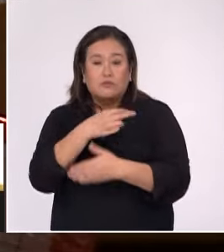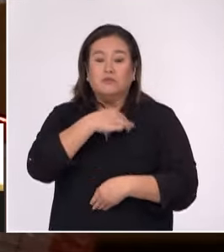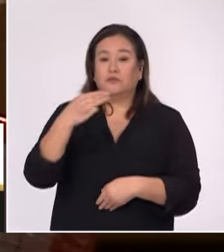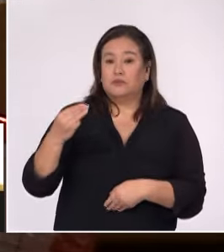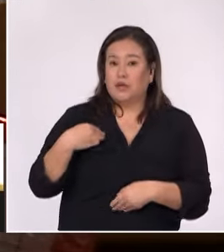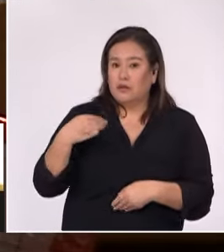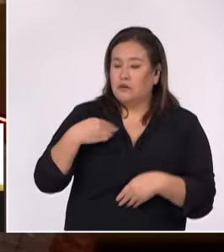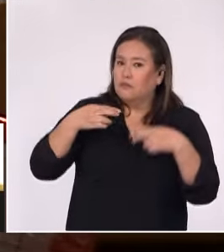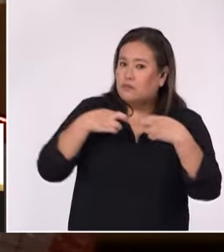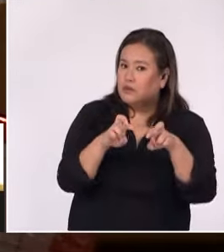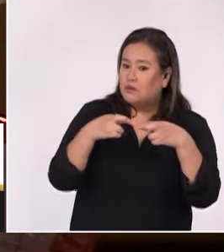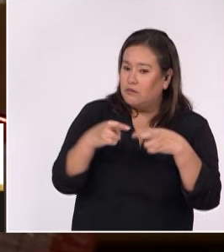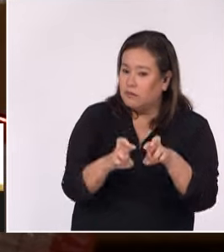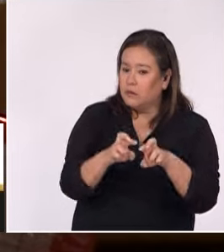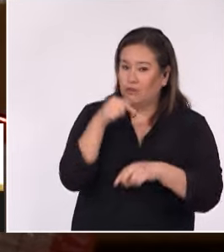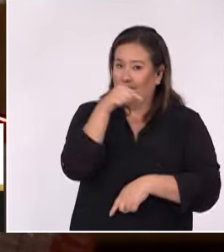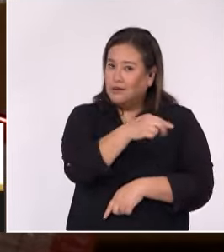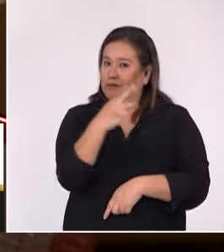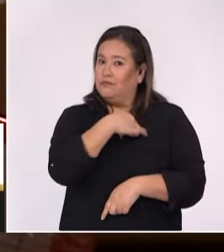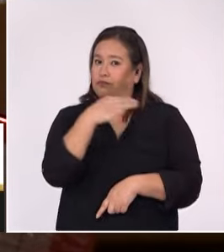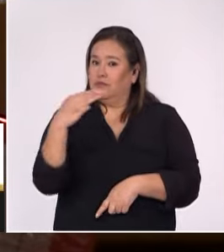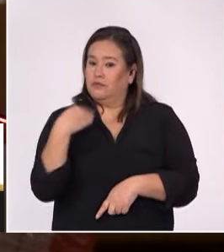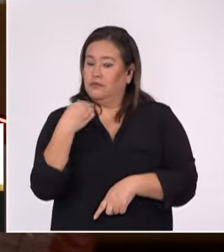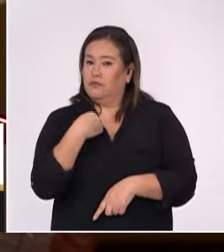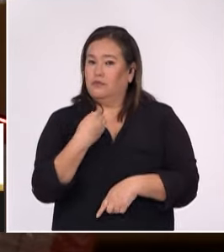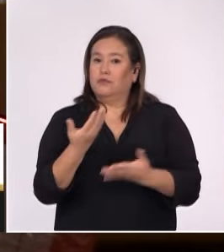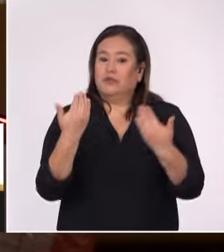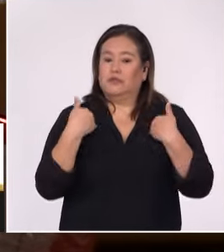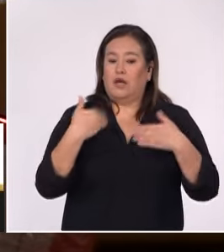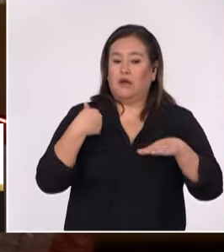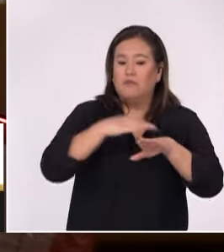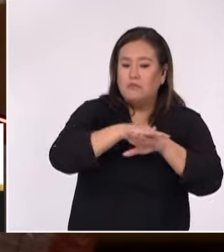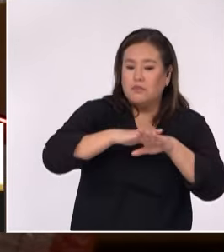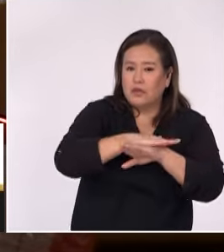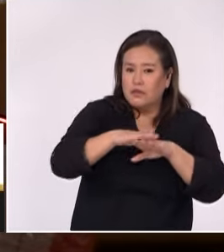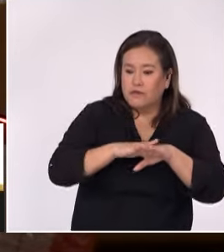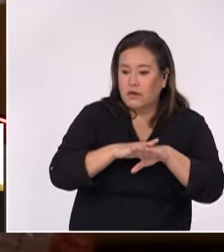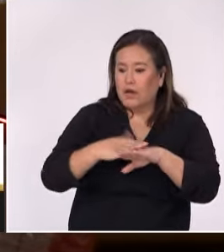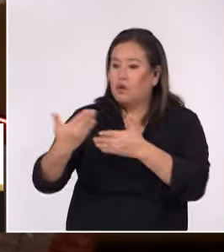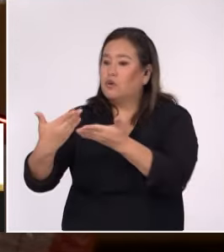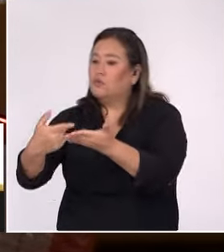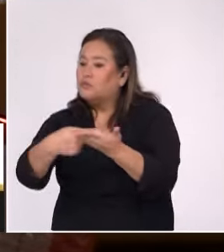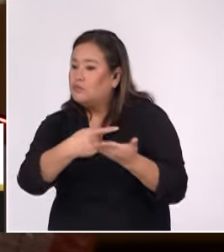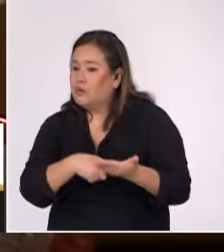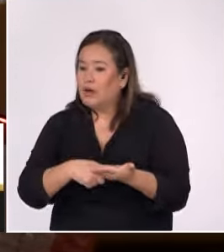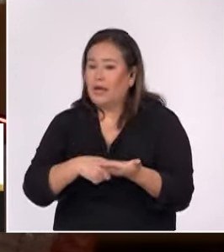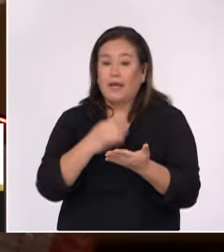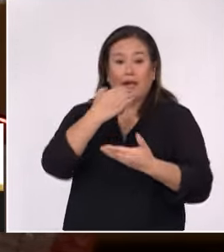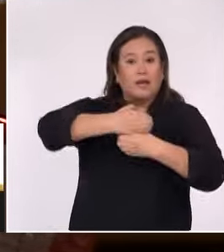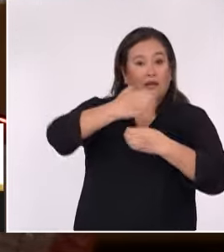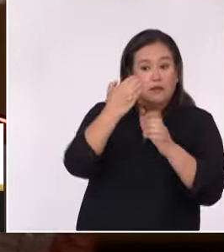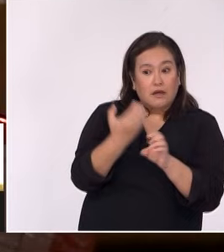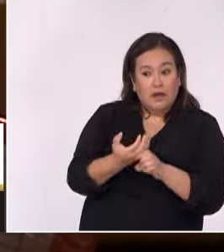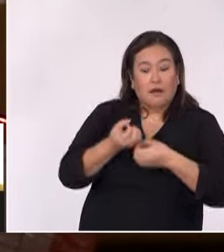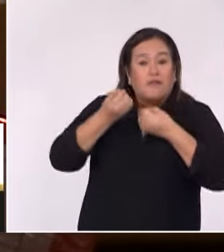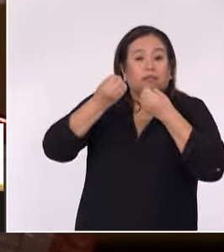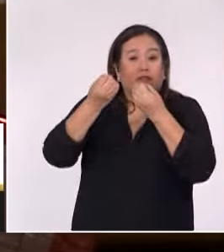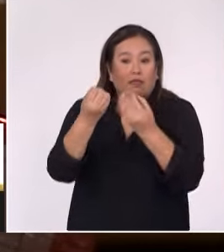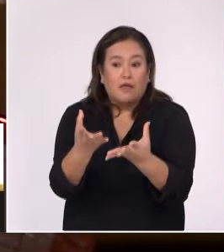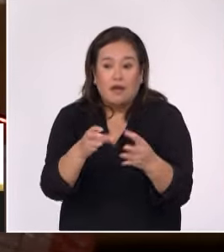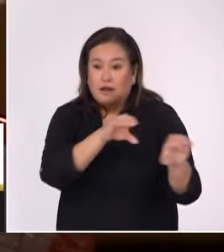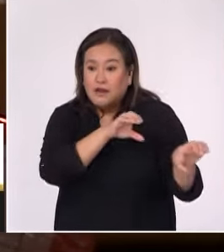permitirá como entidad encargada de planificar, coordinar, formular, ejecutar